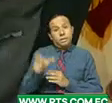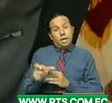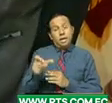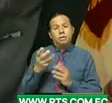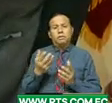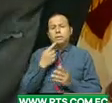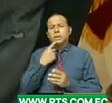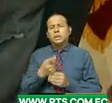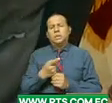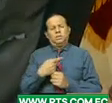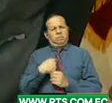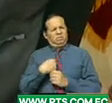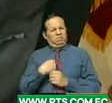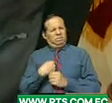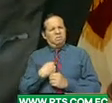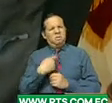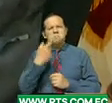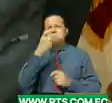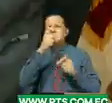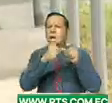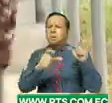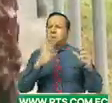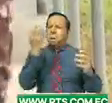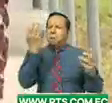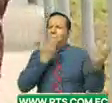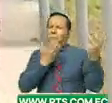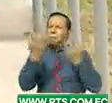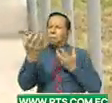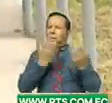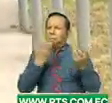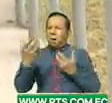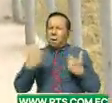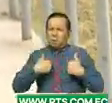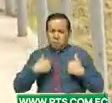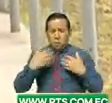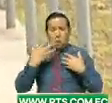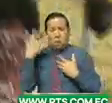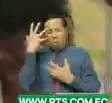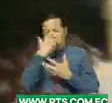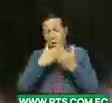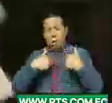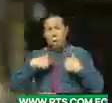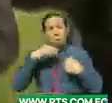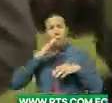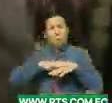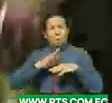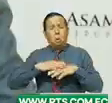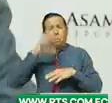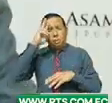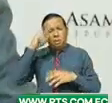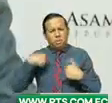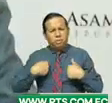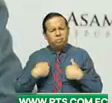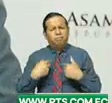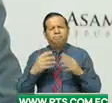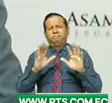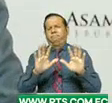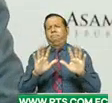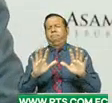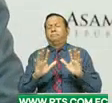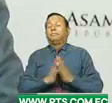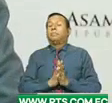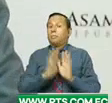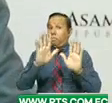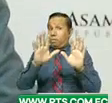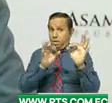busca enlodar su nombre en el caso Petroecuador, que mantiene preso al excontralor Pablo Celi. La Procuraduría General